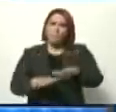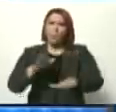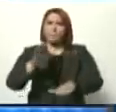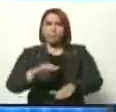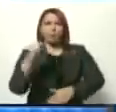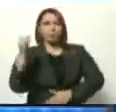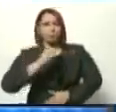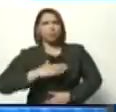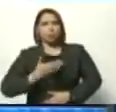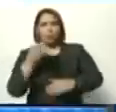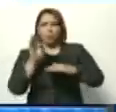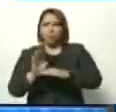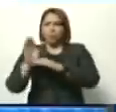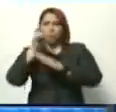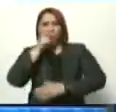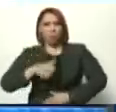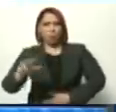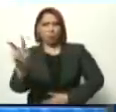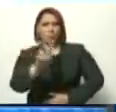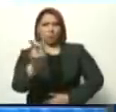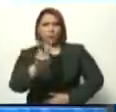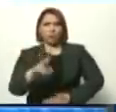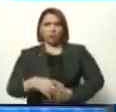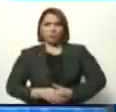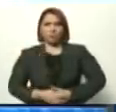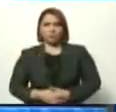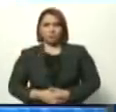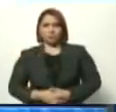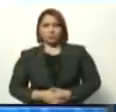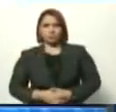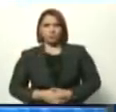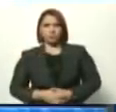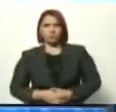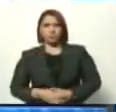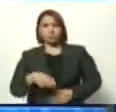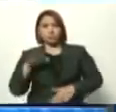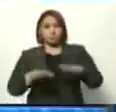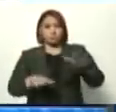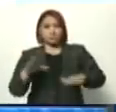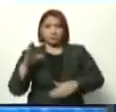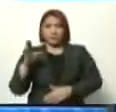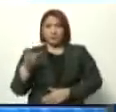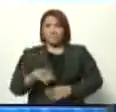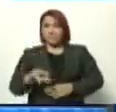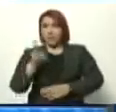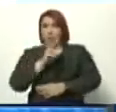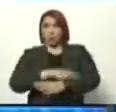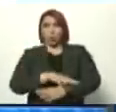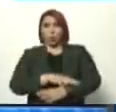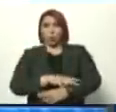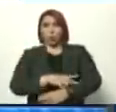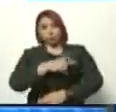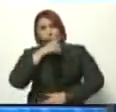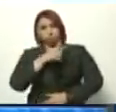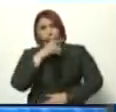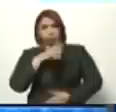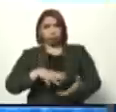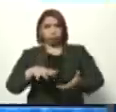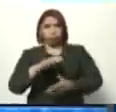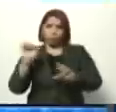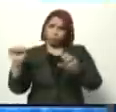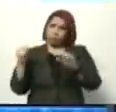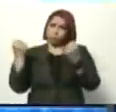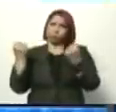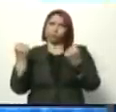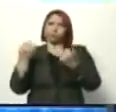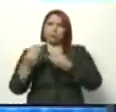podemos proteger al pueblo venezolano, aún en las peores, miserables condiciones de bloqueo que han impuesto desde